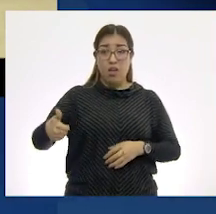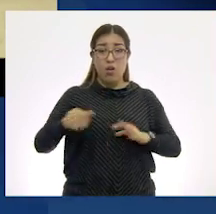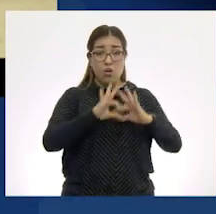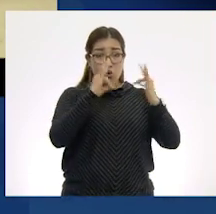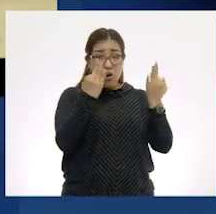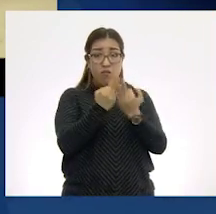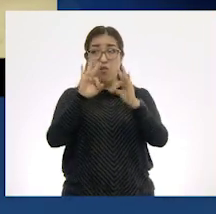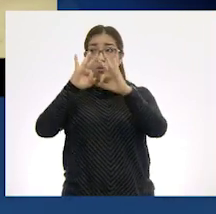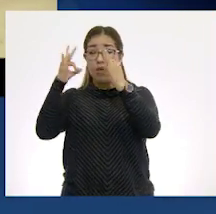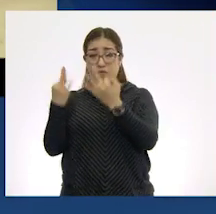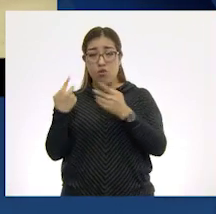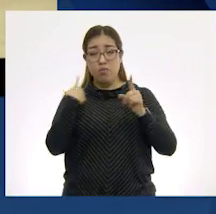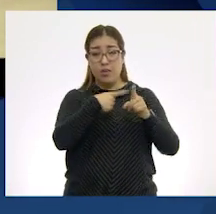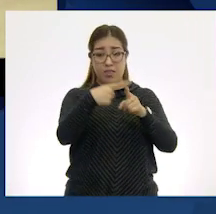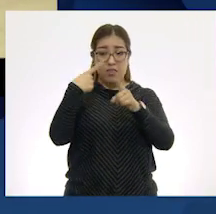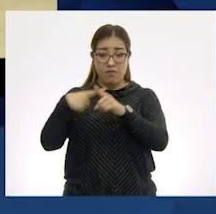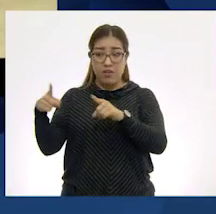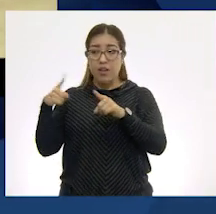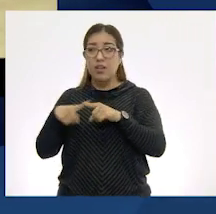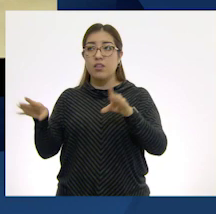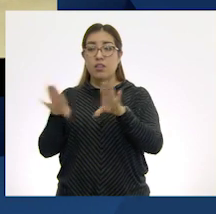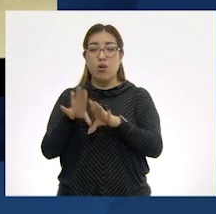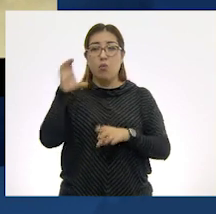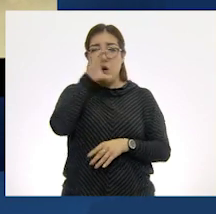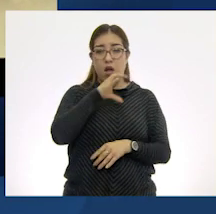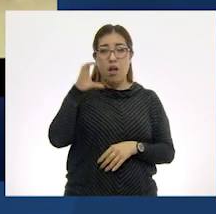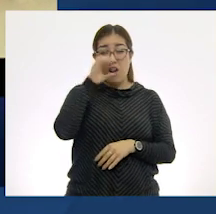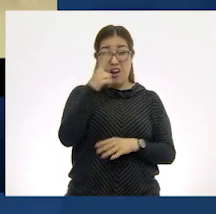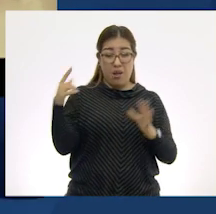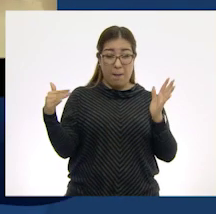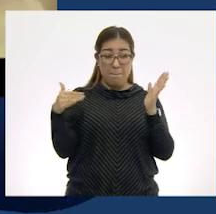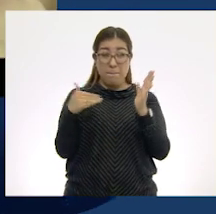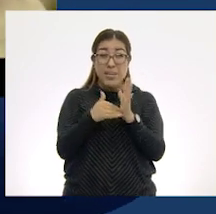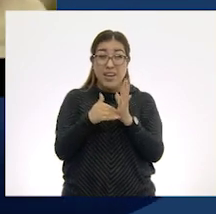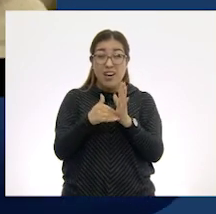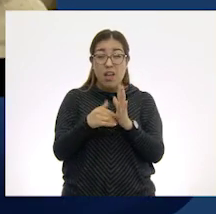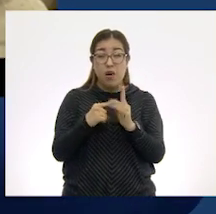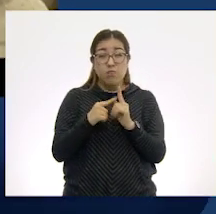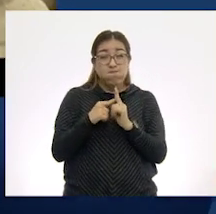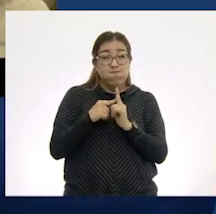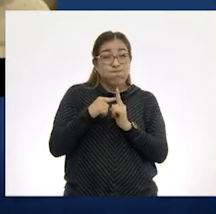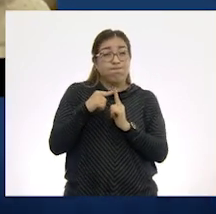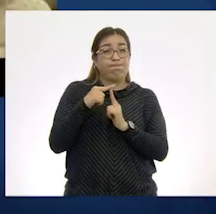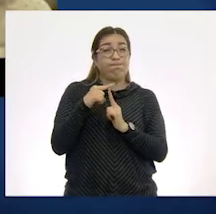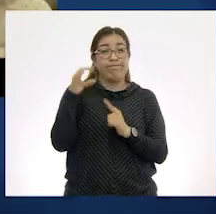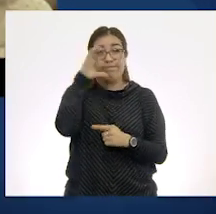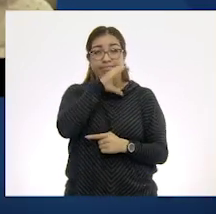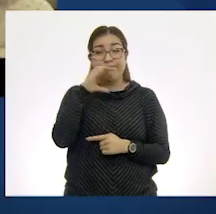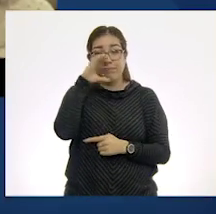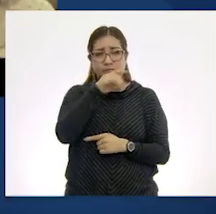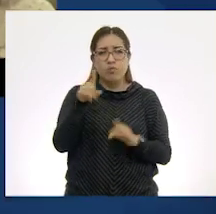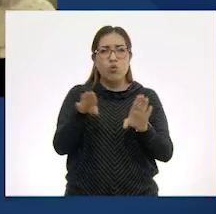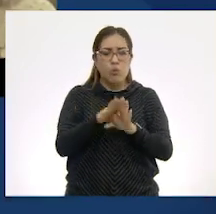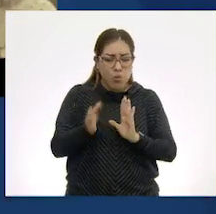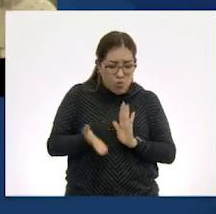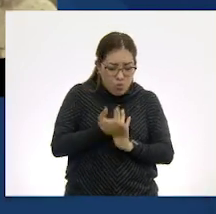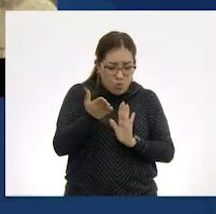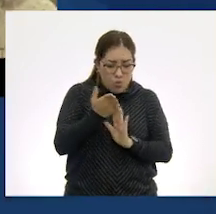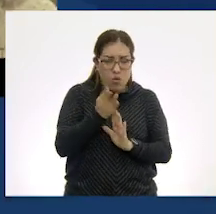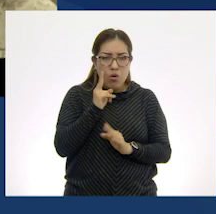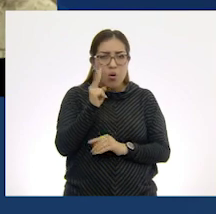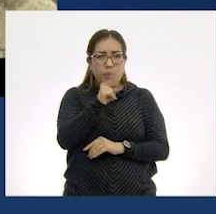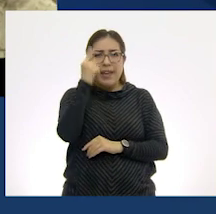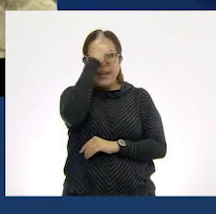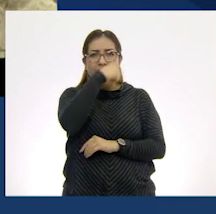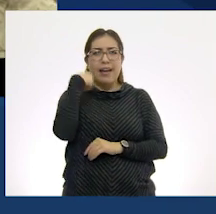por partes a diferentes temperaturas, de hasta 1000 grados centígrados. La delicadeza con la que fueron creados se refleja en